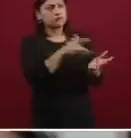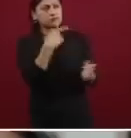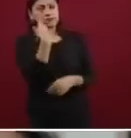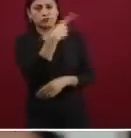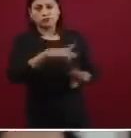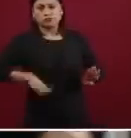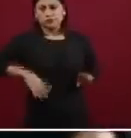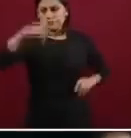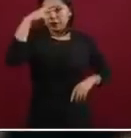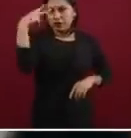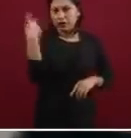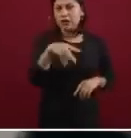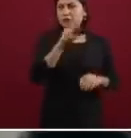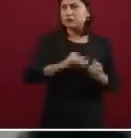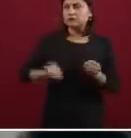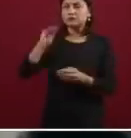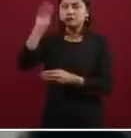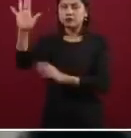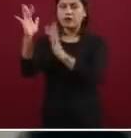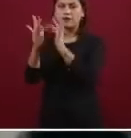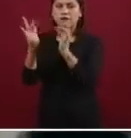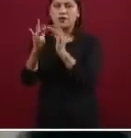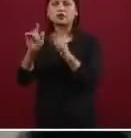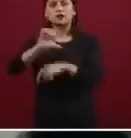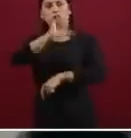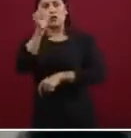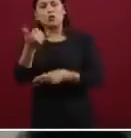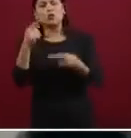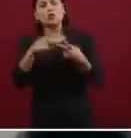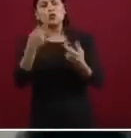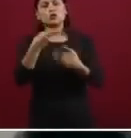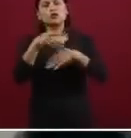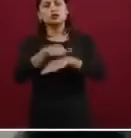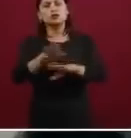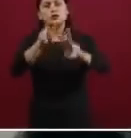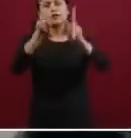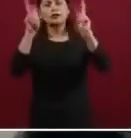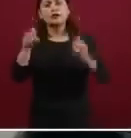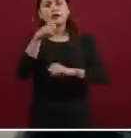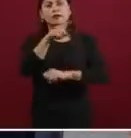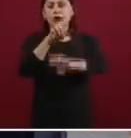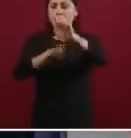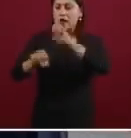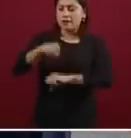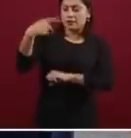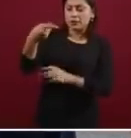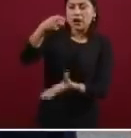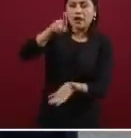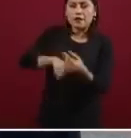tomando lo que usted dijo en cuanto al sector empresarial y a sus responsabilidades usted dijo